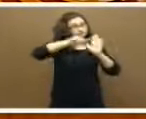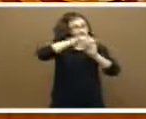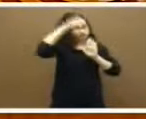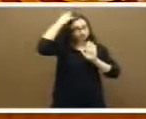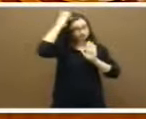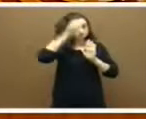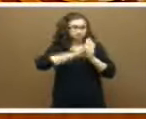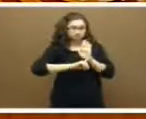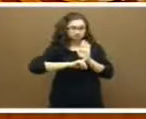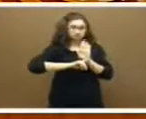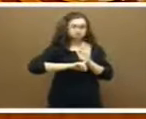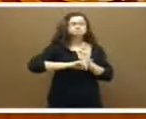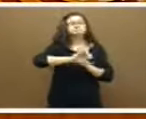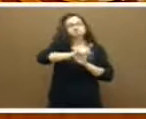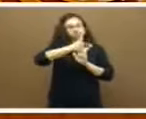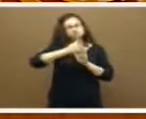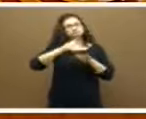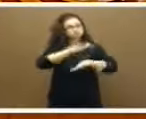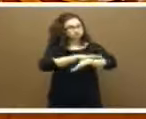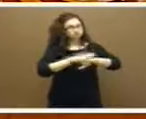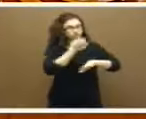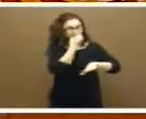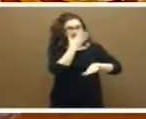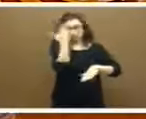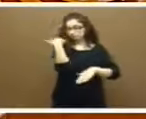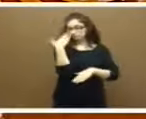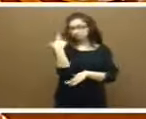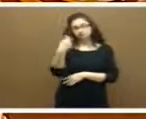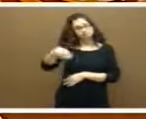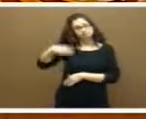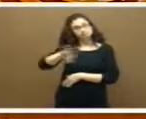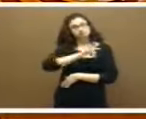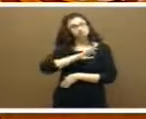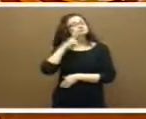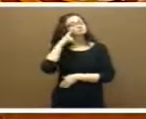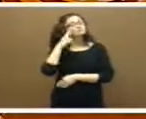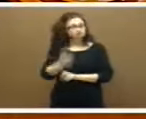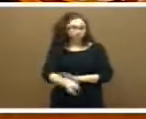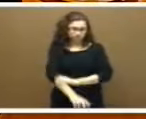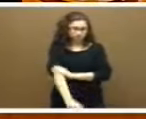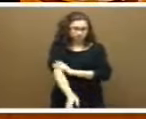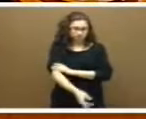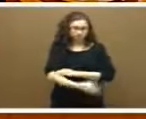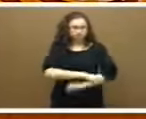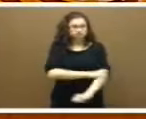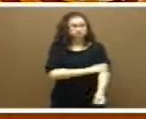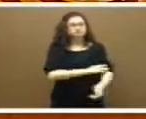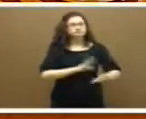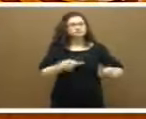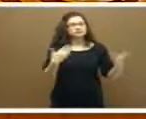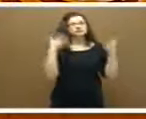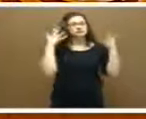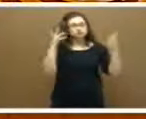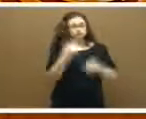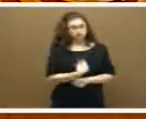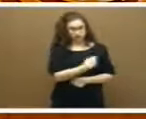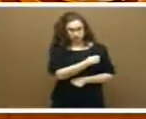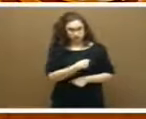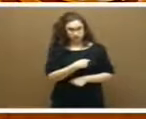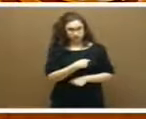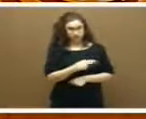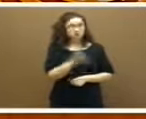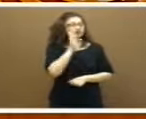Decreto aprobado por un Gobierno socialista, siendo presidente de la Junta don Guillermo Fernández Vara. Los consejos de salud, como bien han dicho